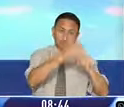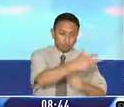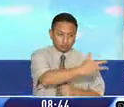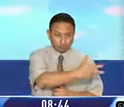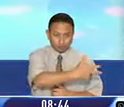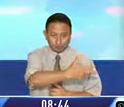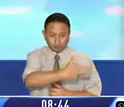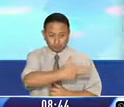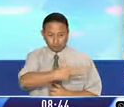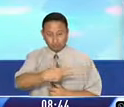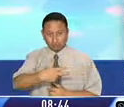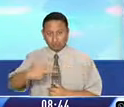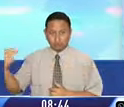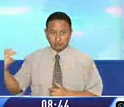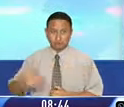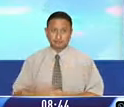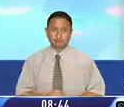a ver.